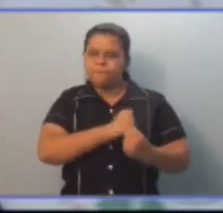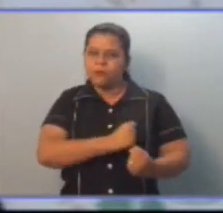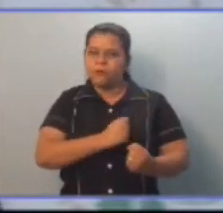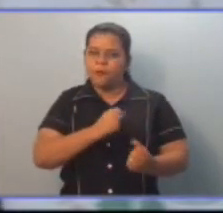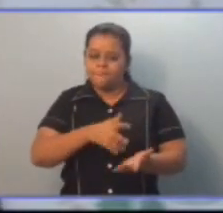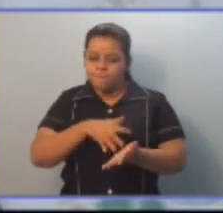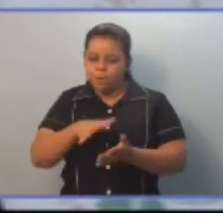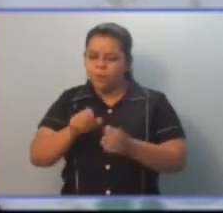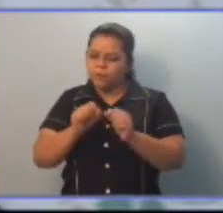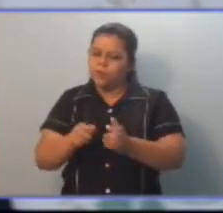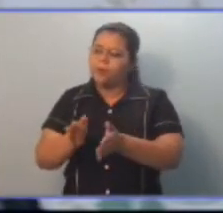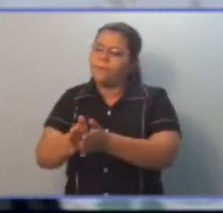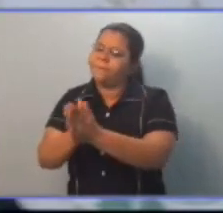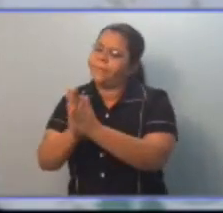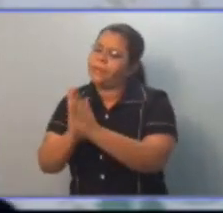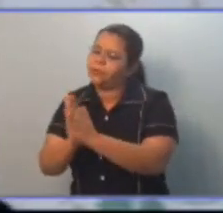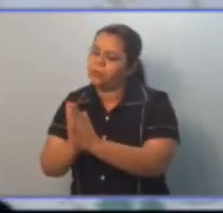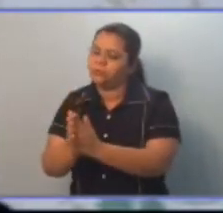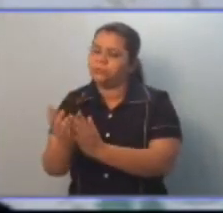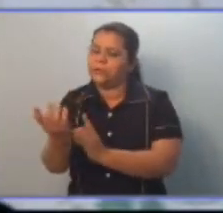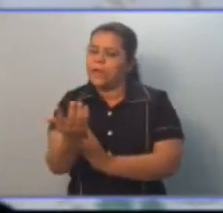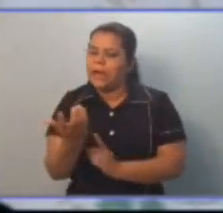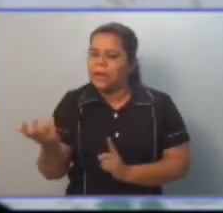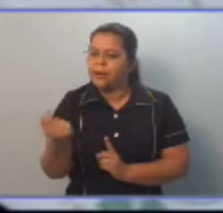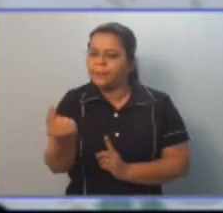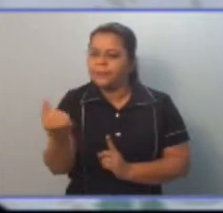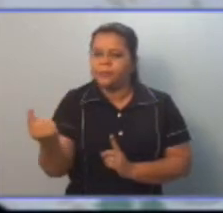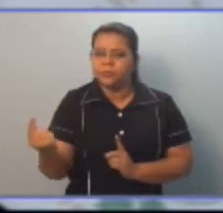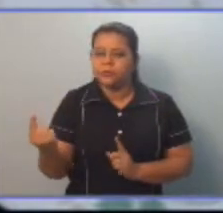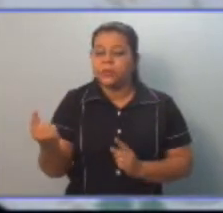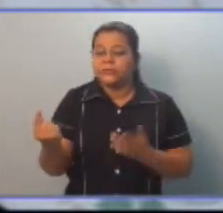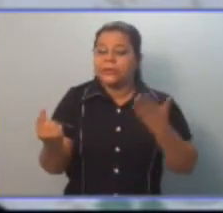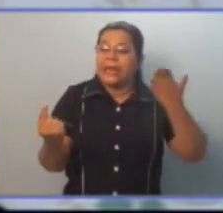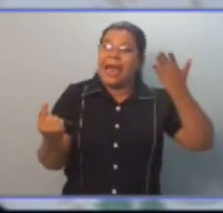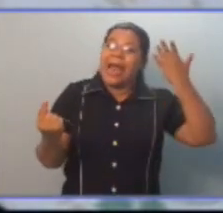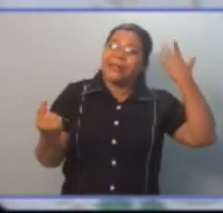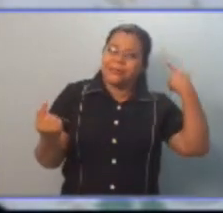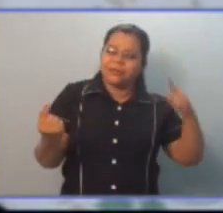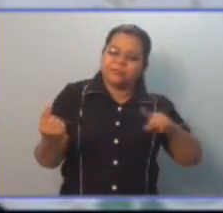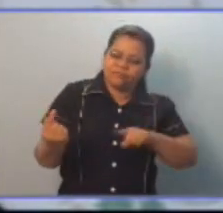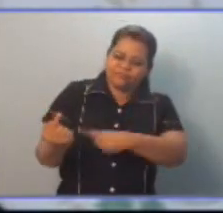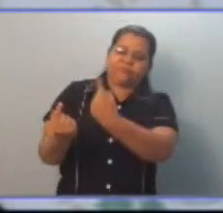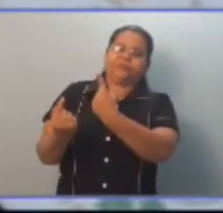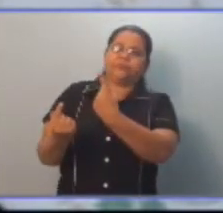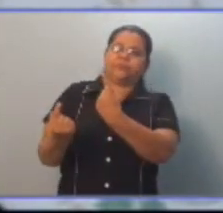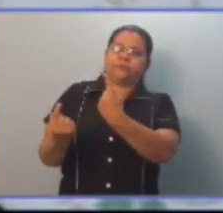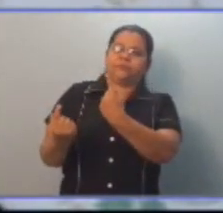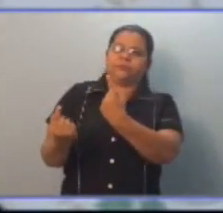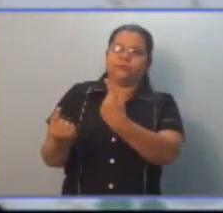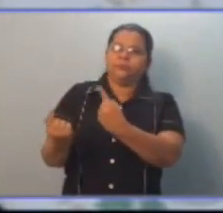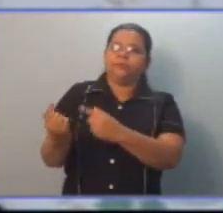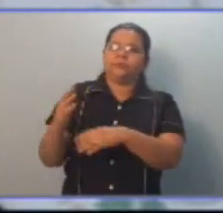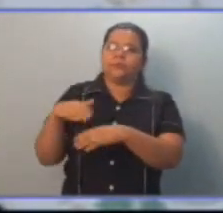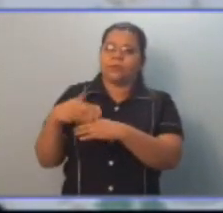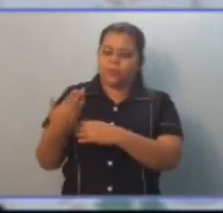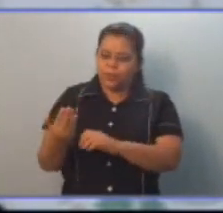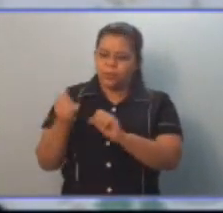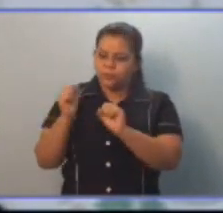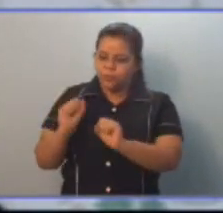de pedir perdón a esa persona a quien le causó ese daño. Y luego